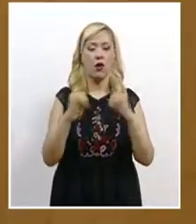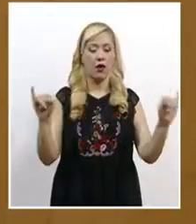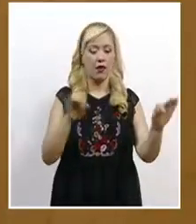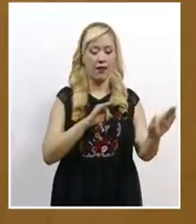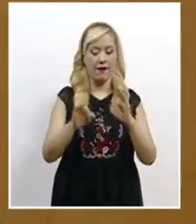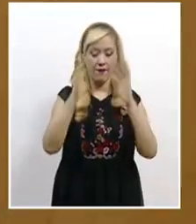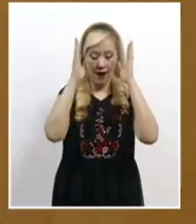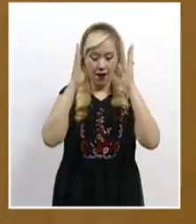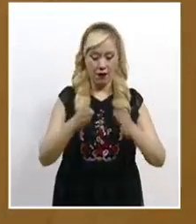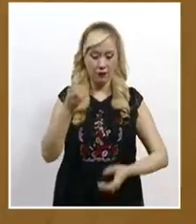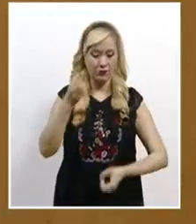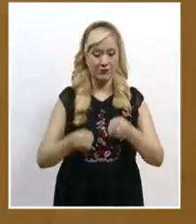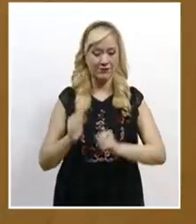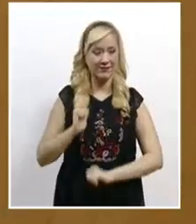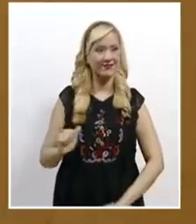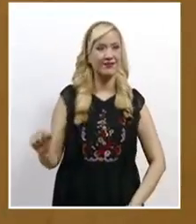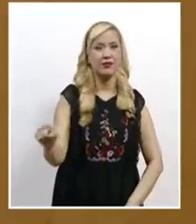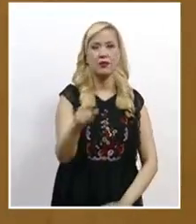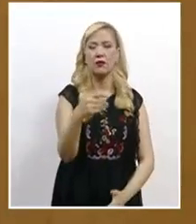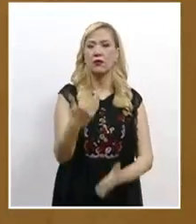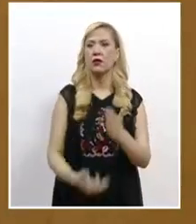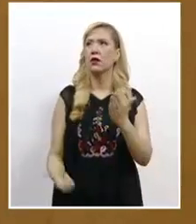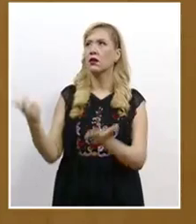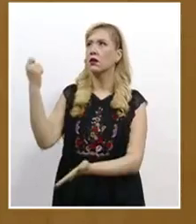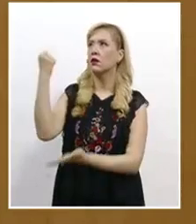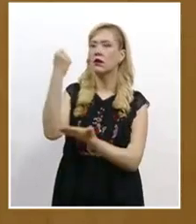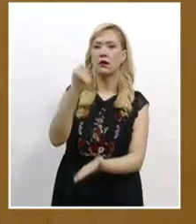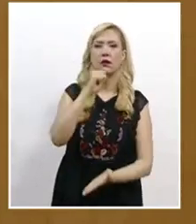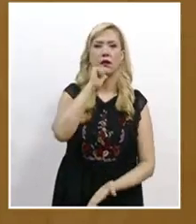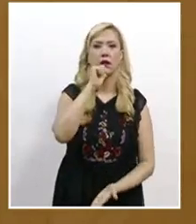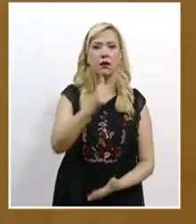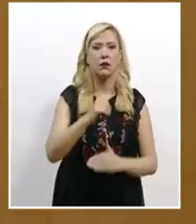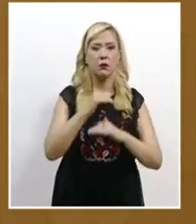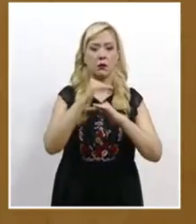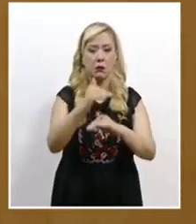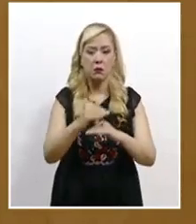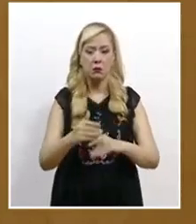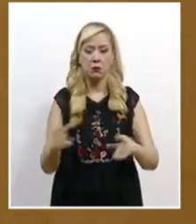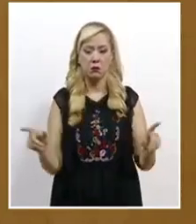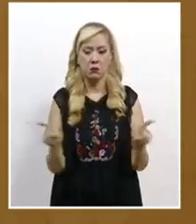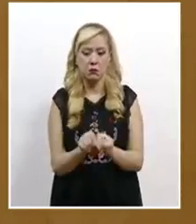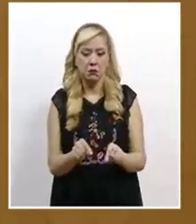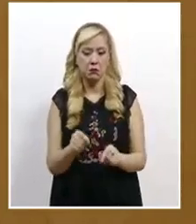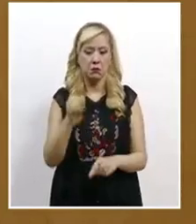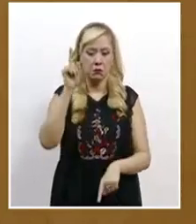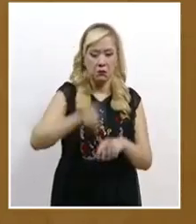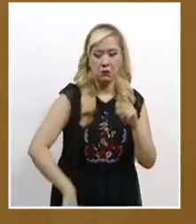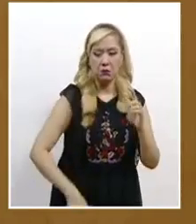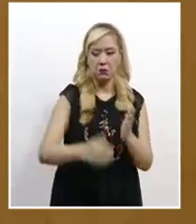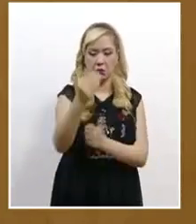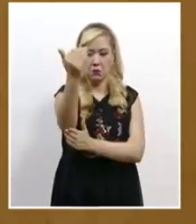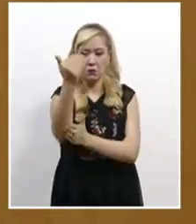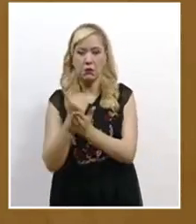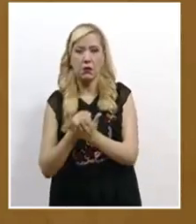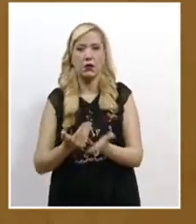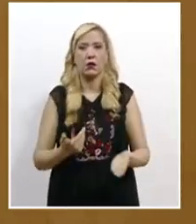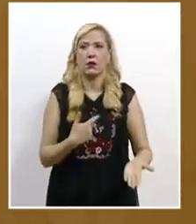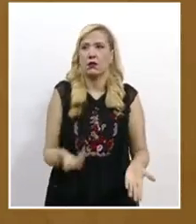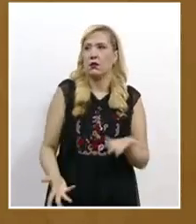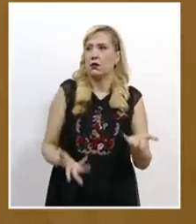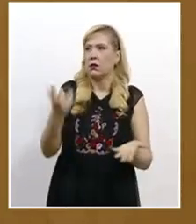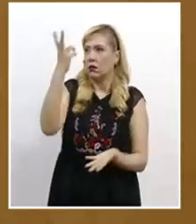los poderes judiciales al condicionarse, limitarse y restringirse el ejercicio de sus